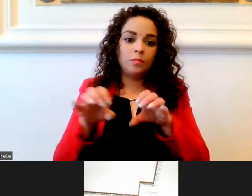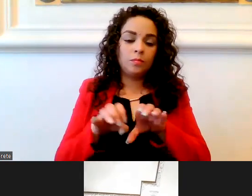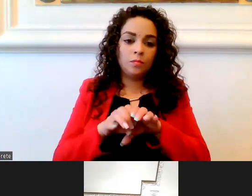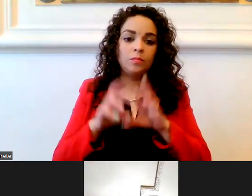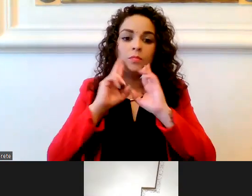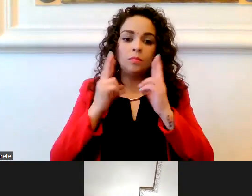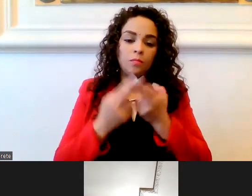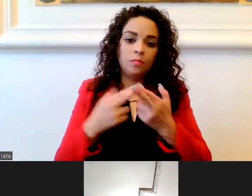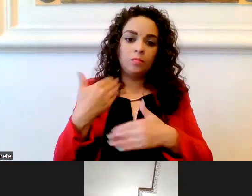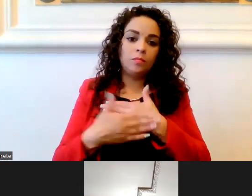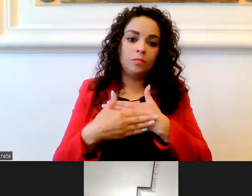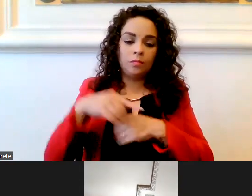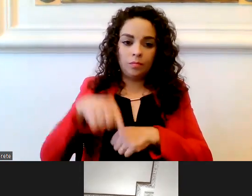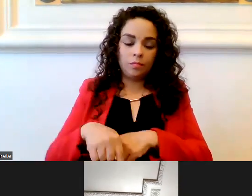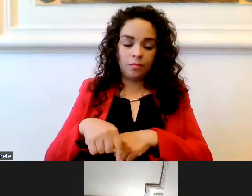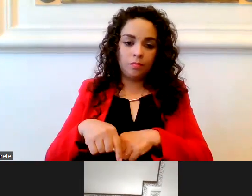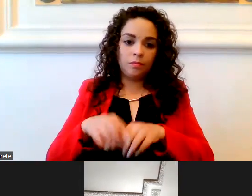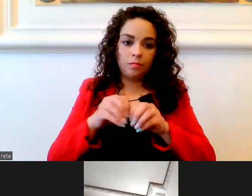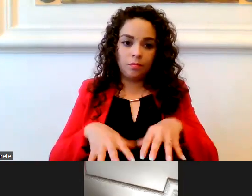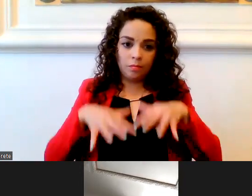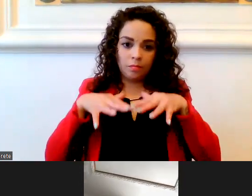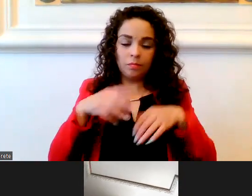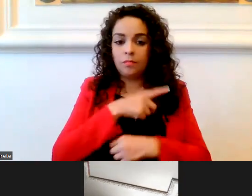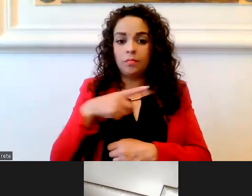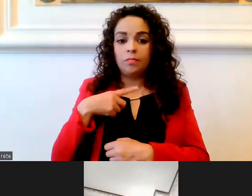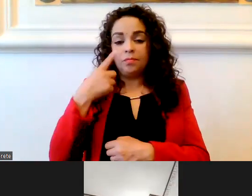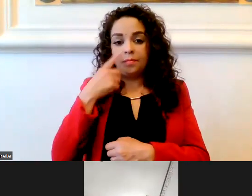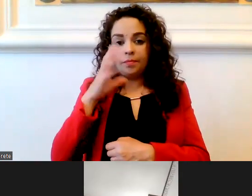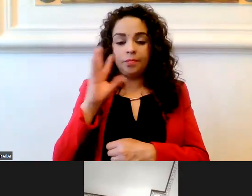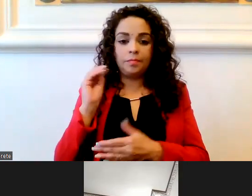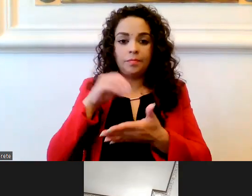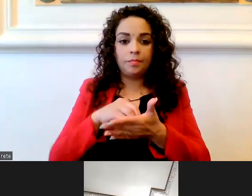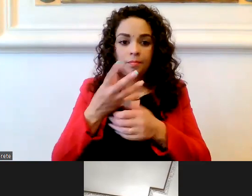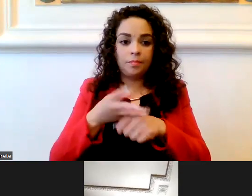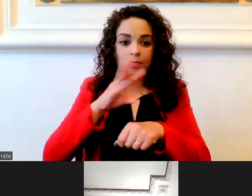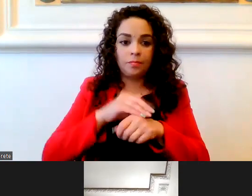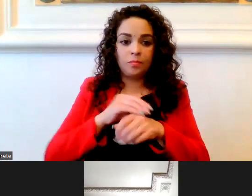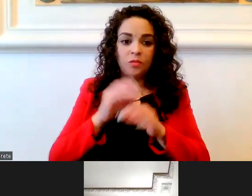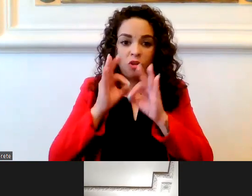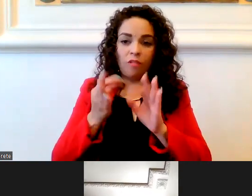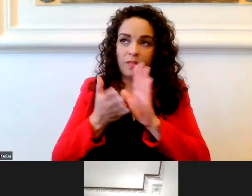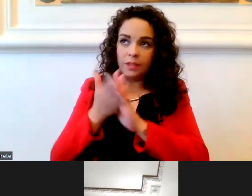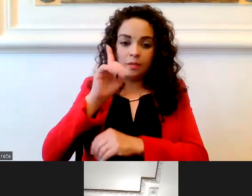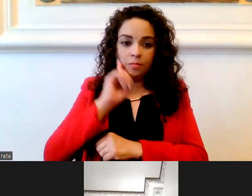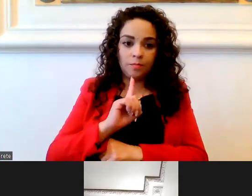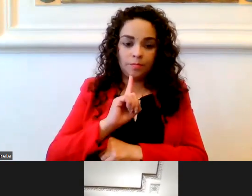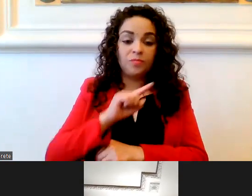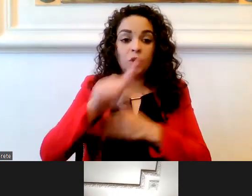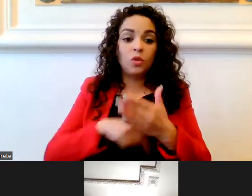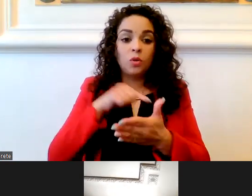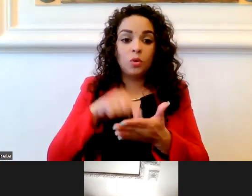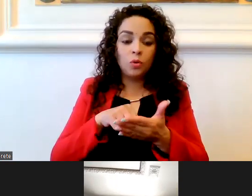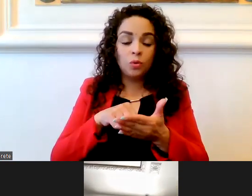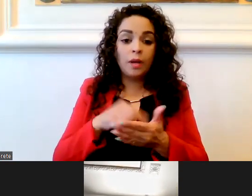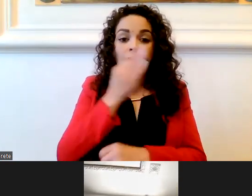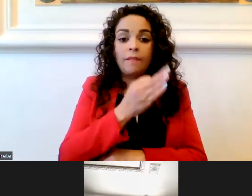cuya solicitud debe contener, primero, el objeto de la salida oficial, segundo, el lugar y la fecha de la salida,